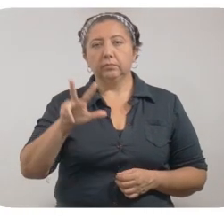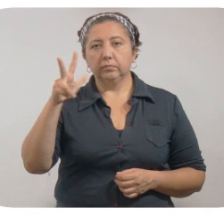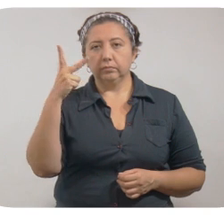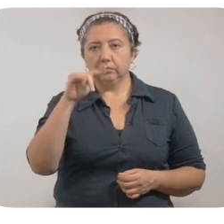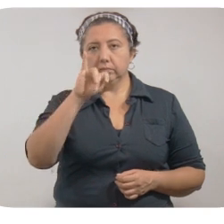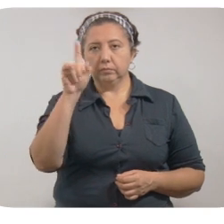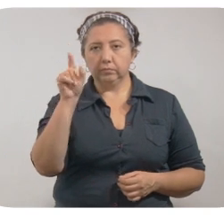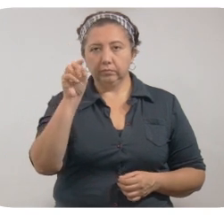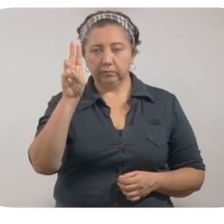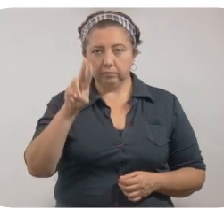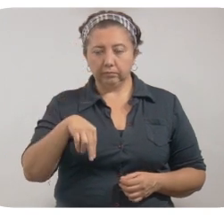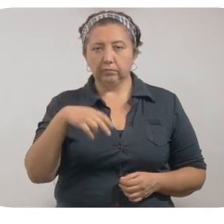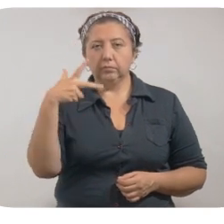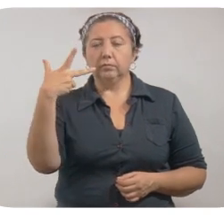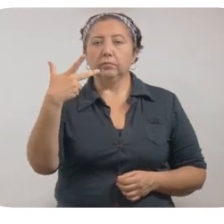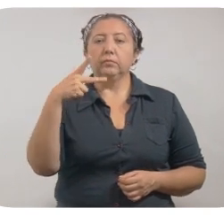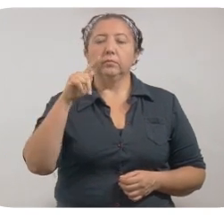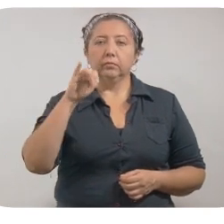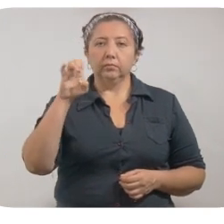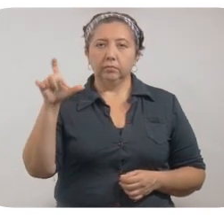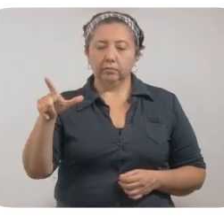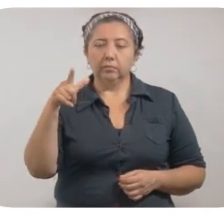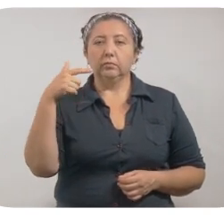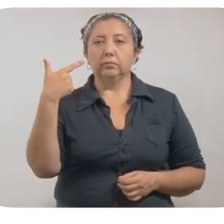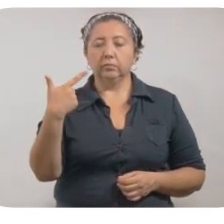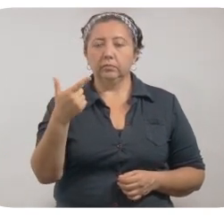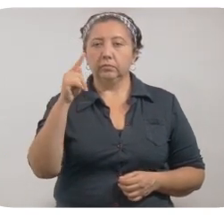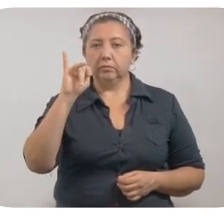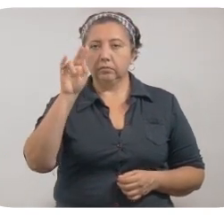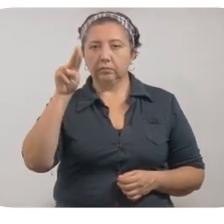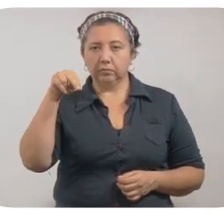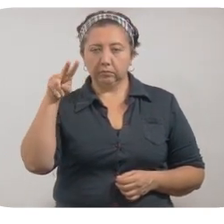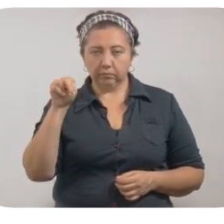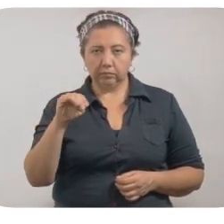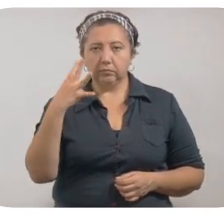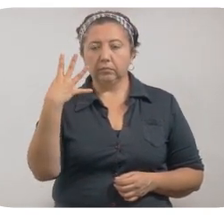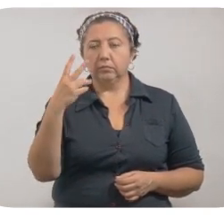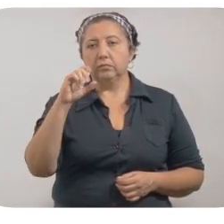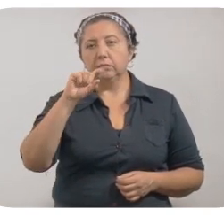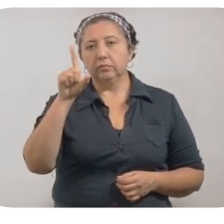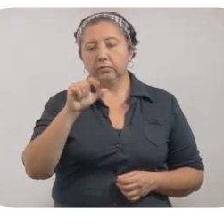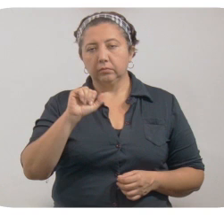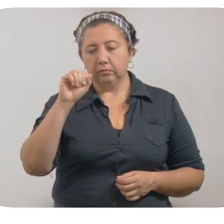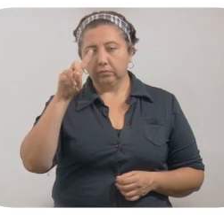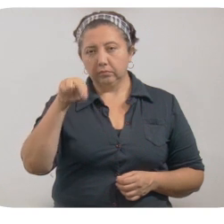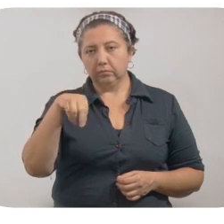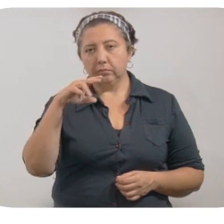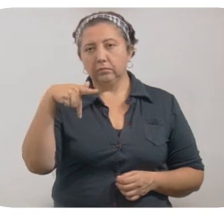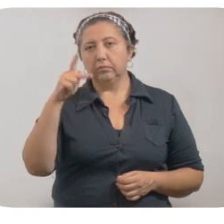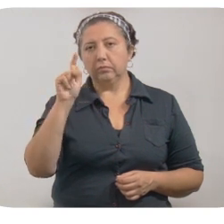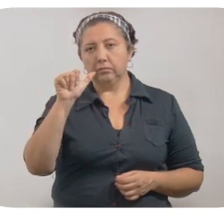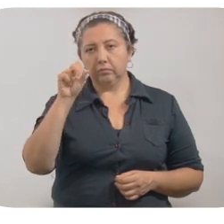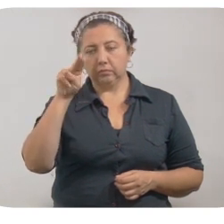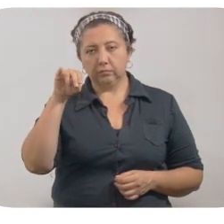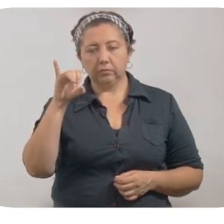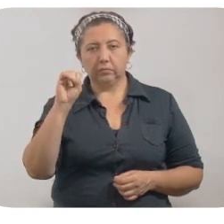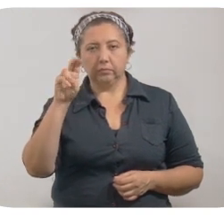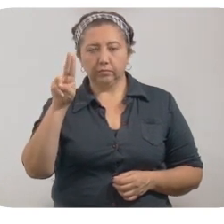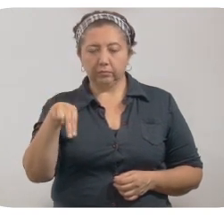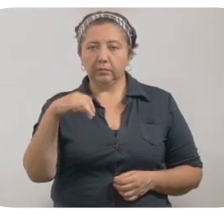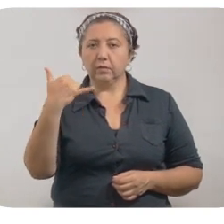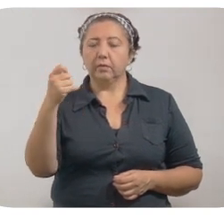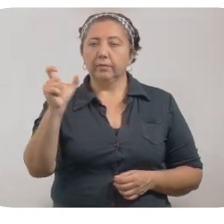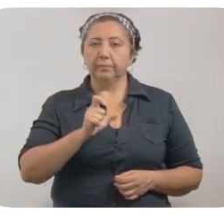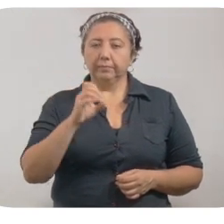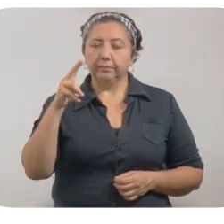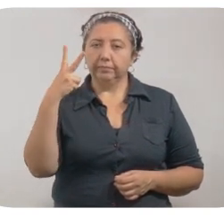en Tizimín, 8 en Ticul, 7 en Tinum, 4 en San, Canacín, Tecash, Temozón y Yaxcabá,